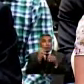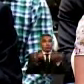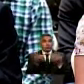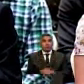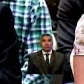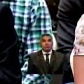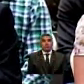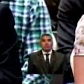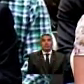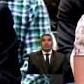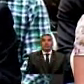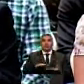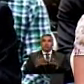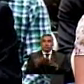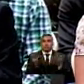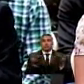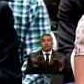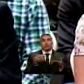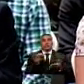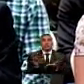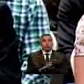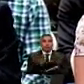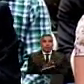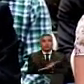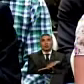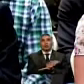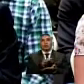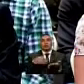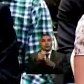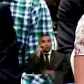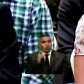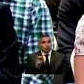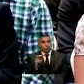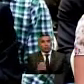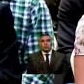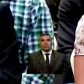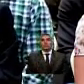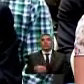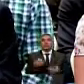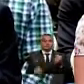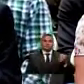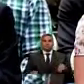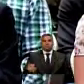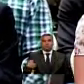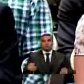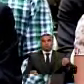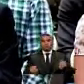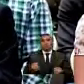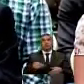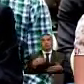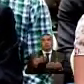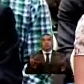público, comunitario, escolar, de turismo, de carga pesada,